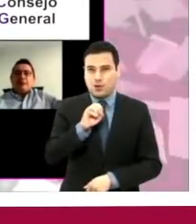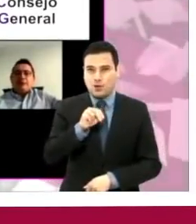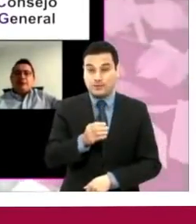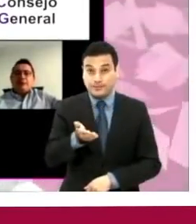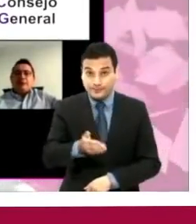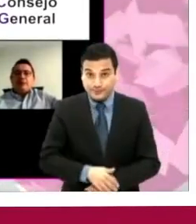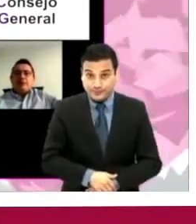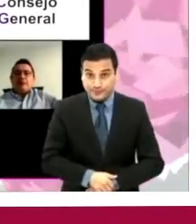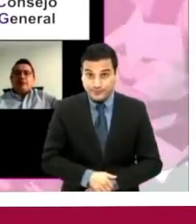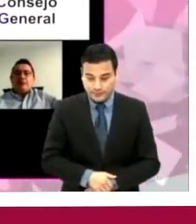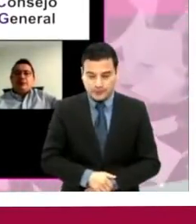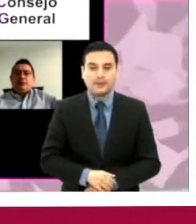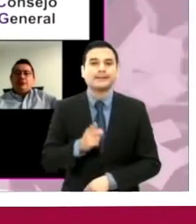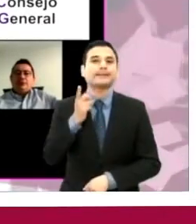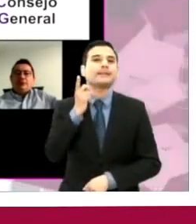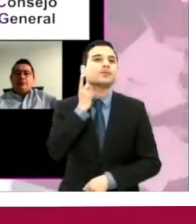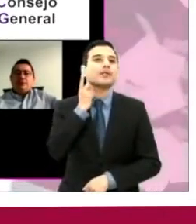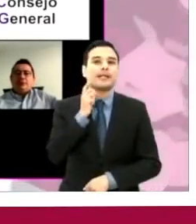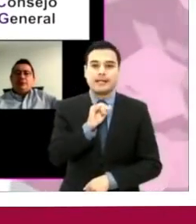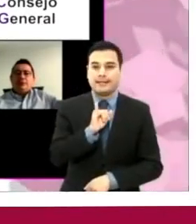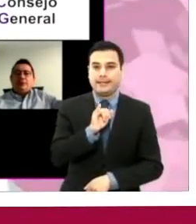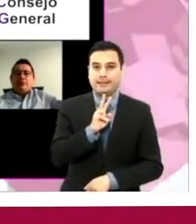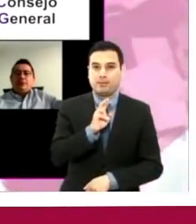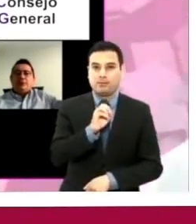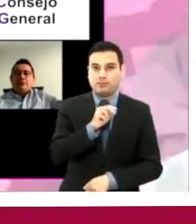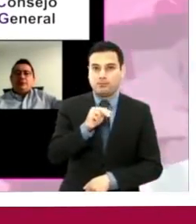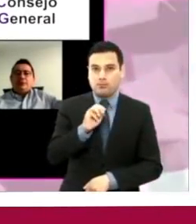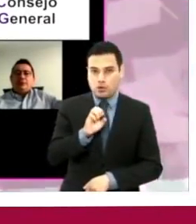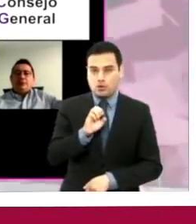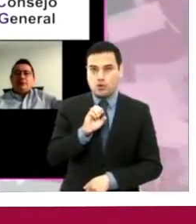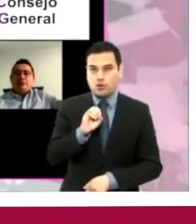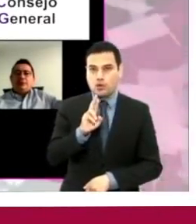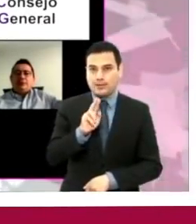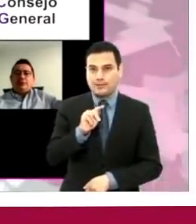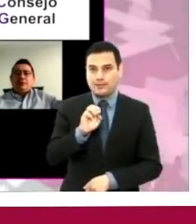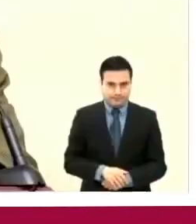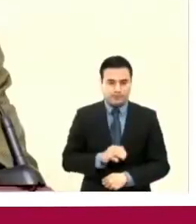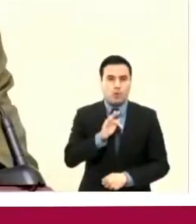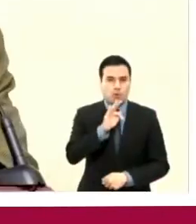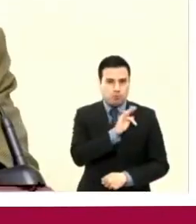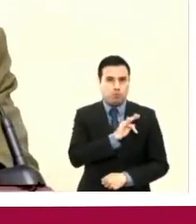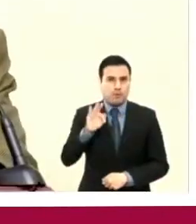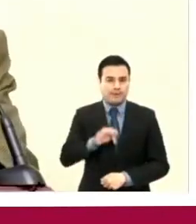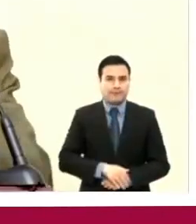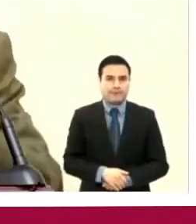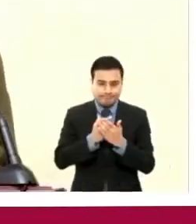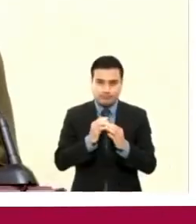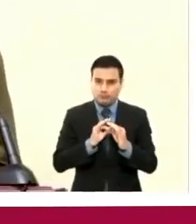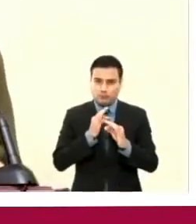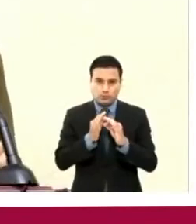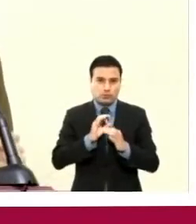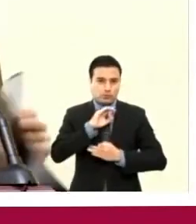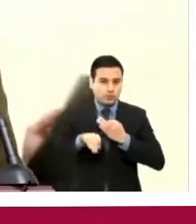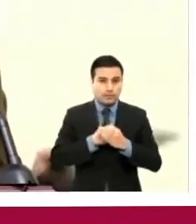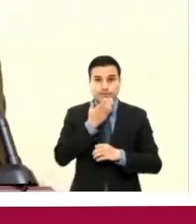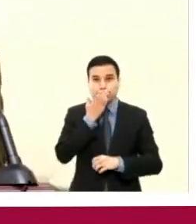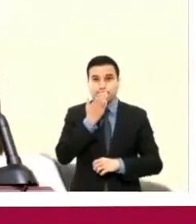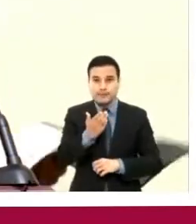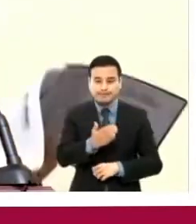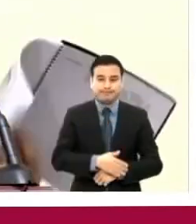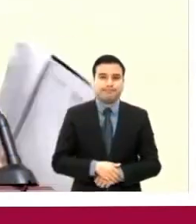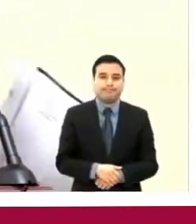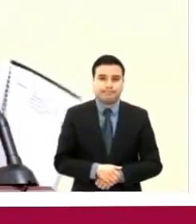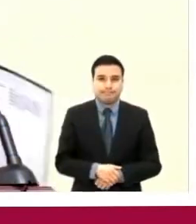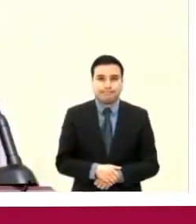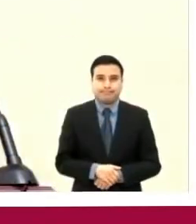Instituto Nacional Electoral, el INE, ordenó quitar la propaganda en 61 ciudades de 15 entidades en donde